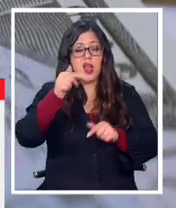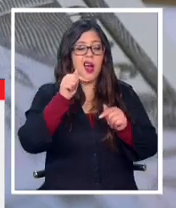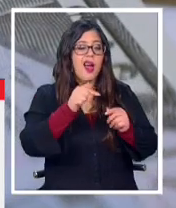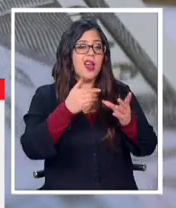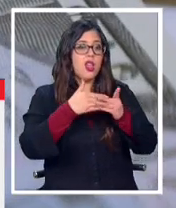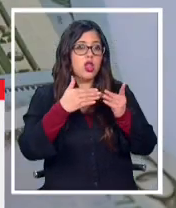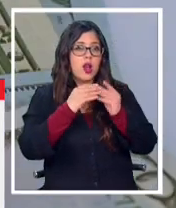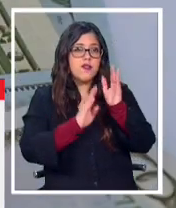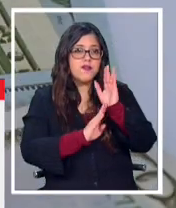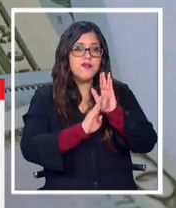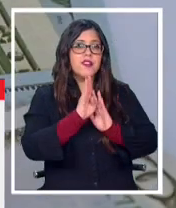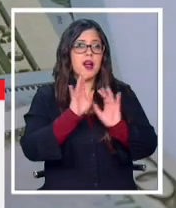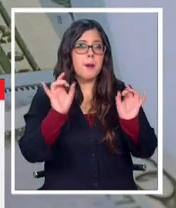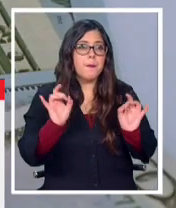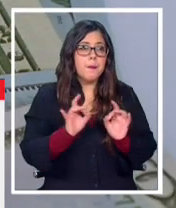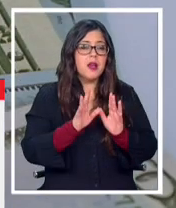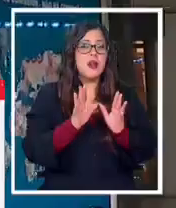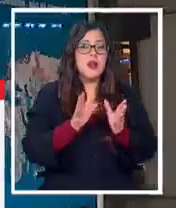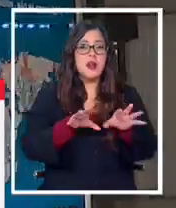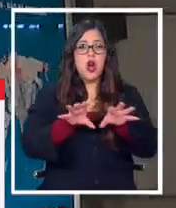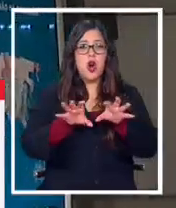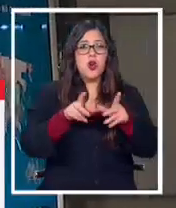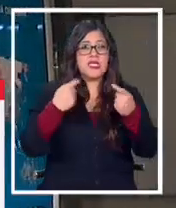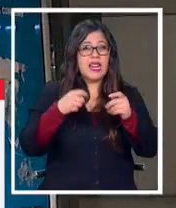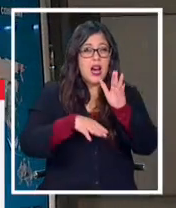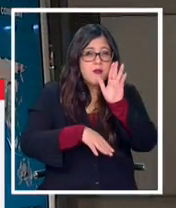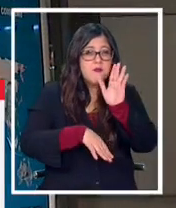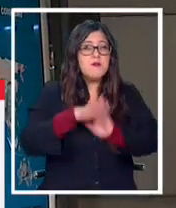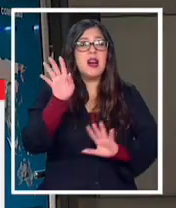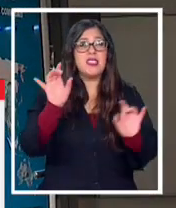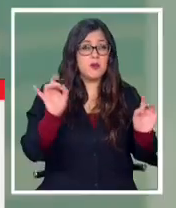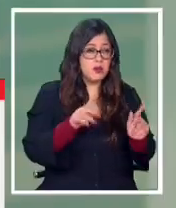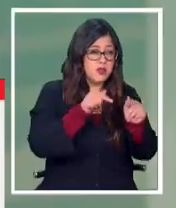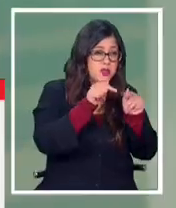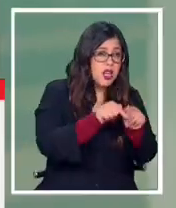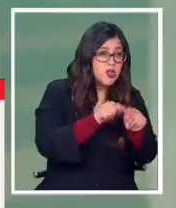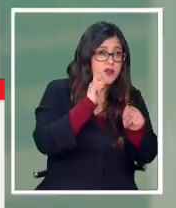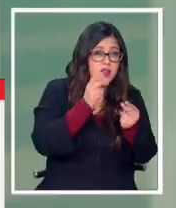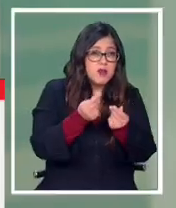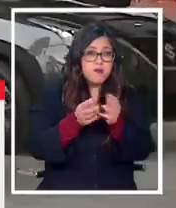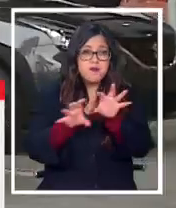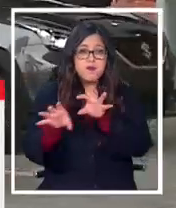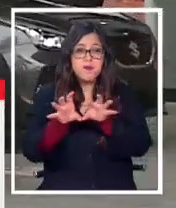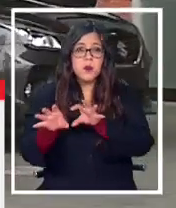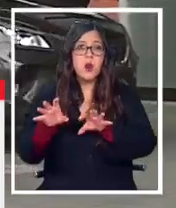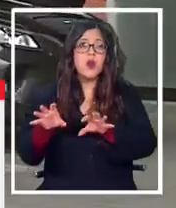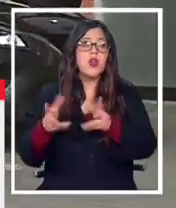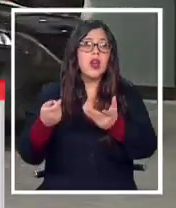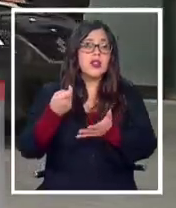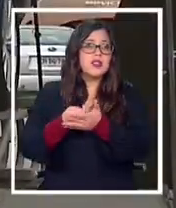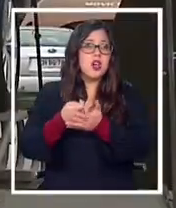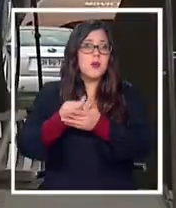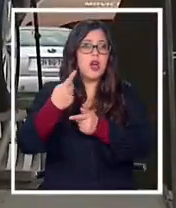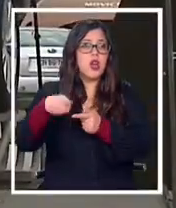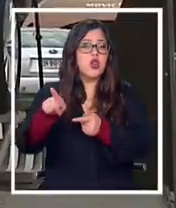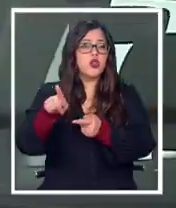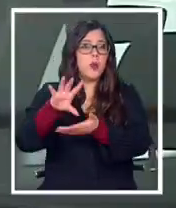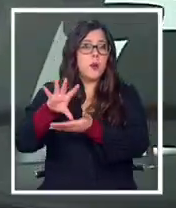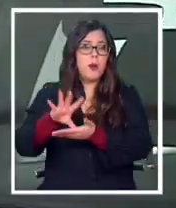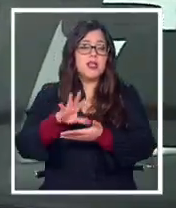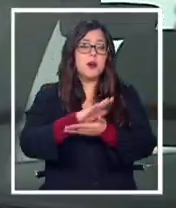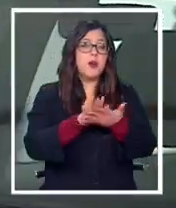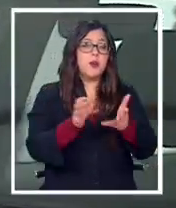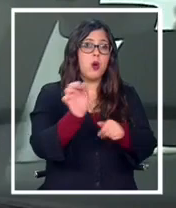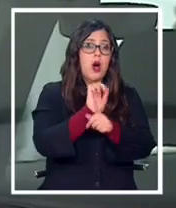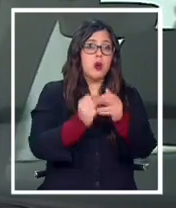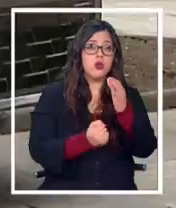que amenaza con mantener alta la inflación. Es que si sube la divisa, suben de precio los productos importados. Por ejemplo, los autos